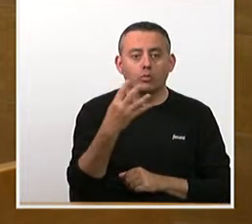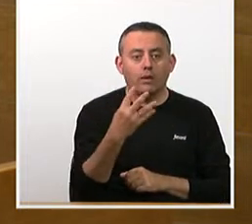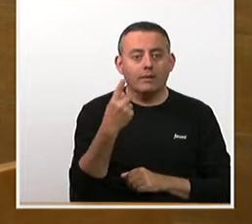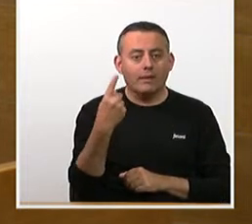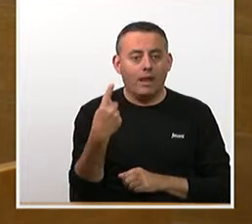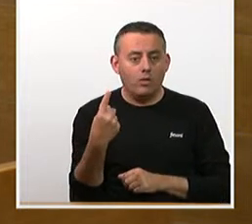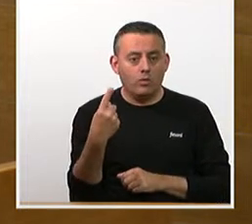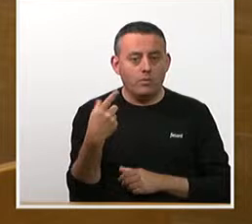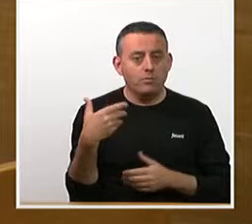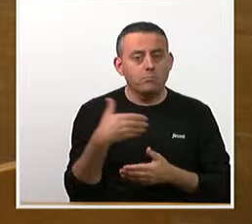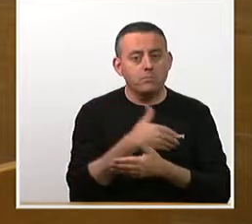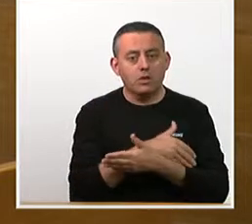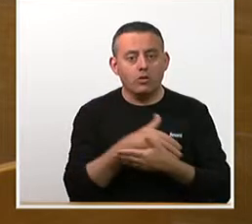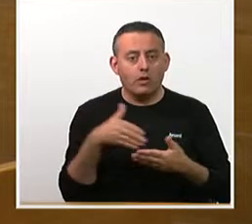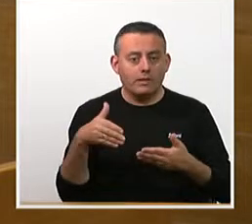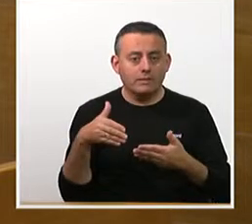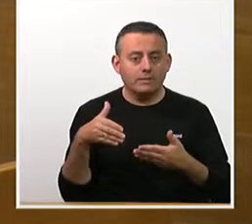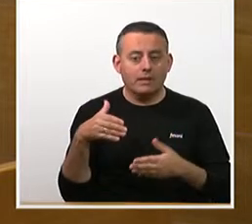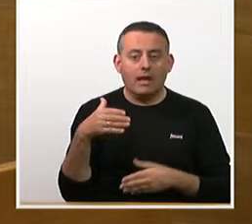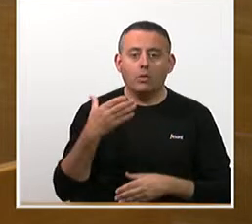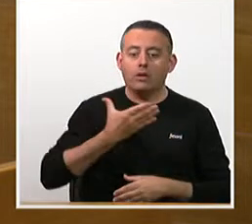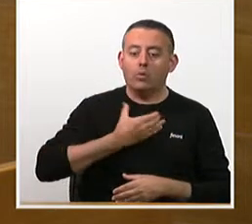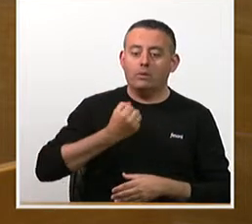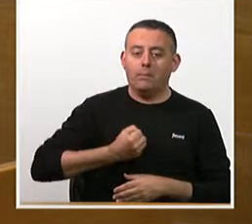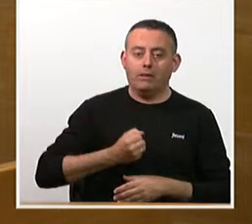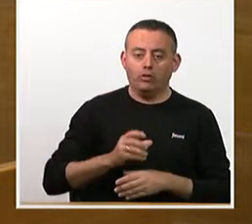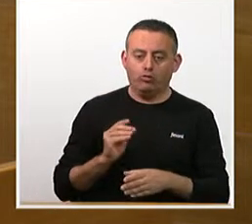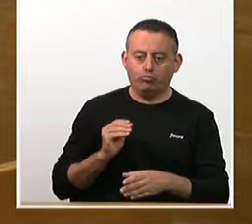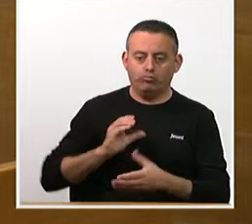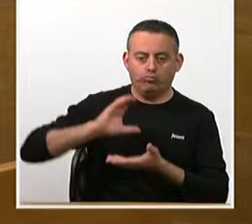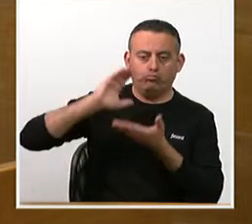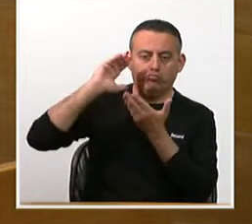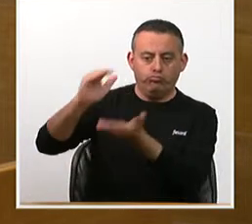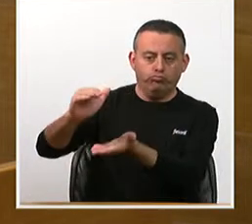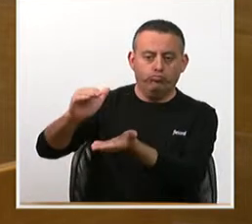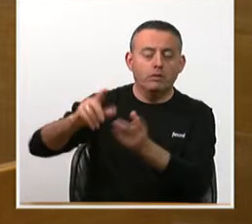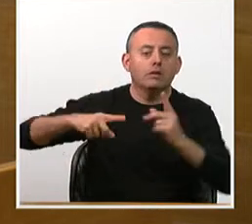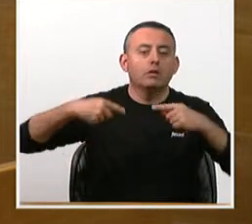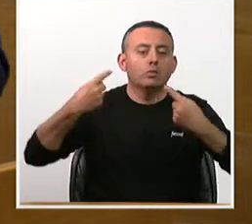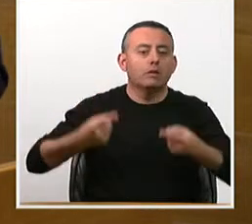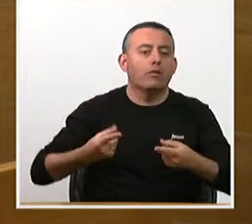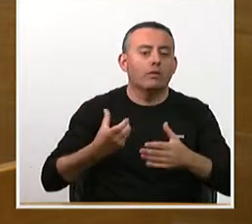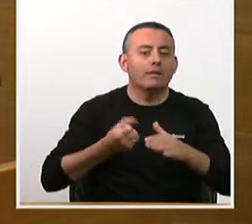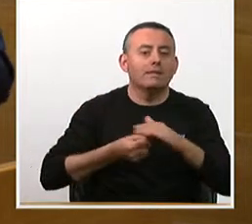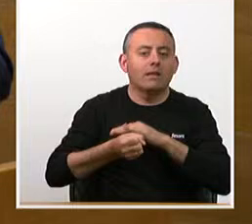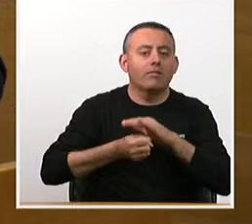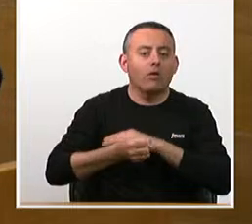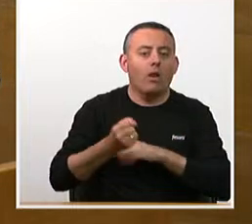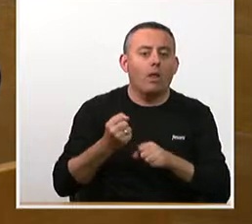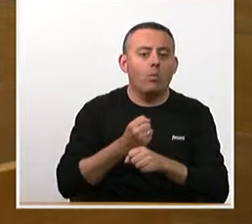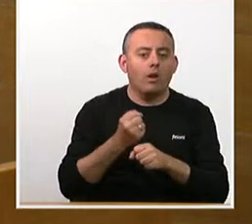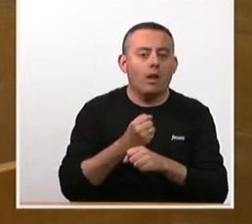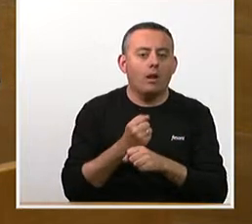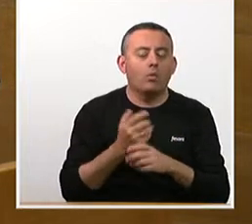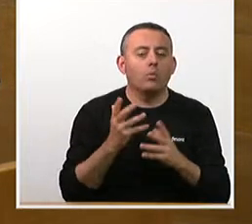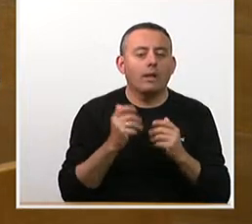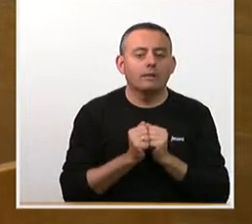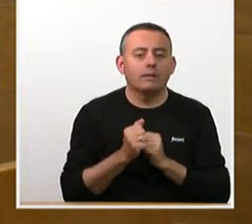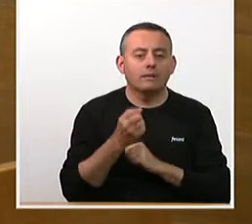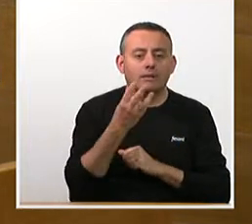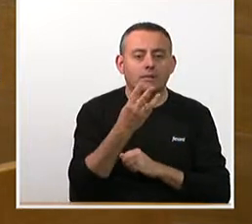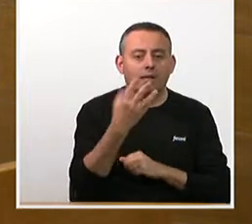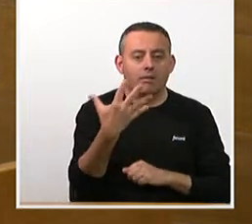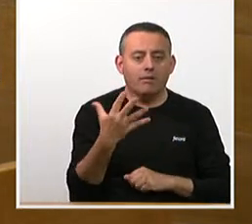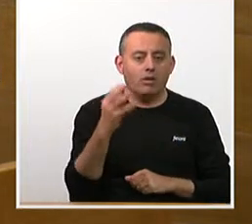ayuntamientos y sabe qué inserción laboral tenían señor David Pues poco más del 35